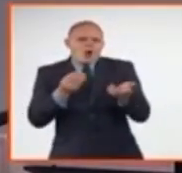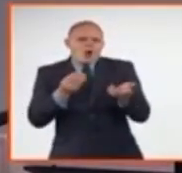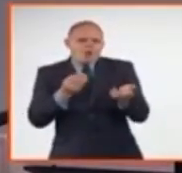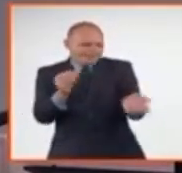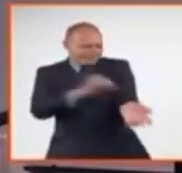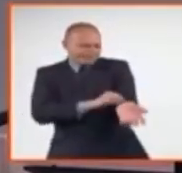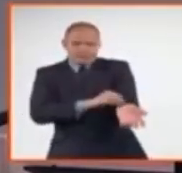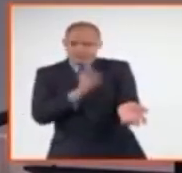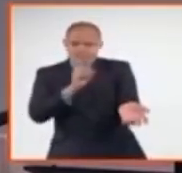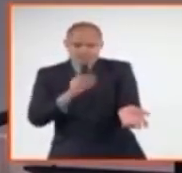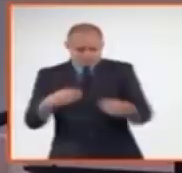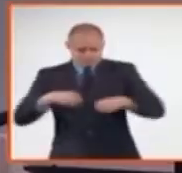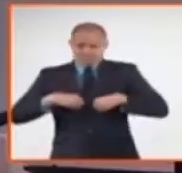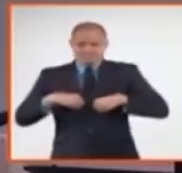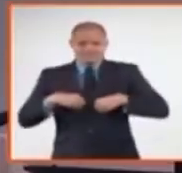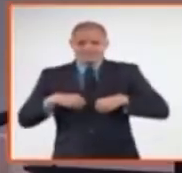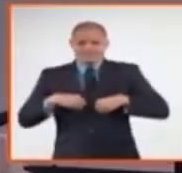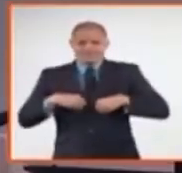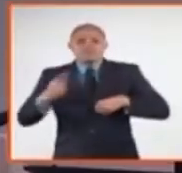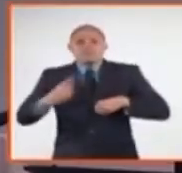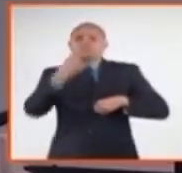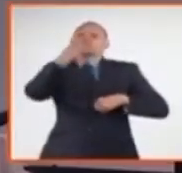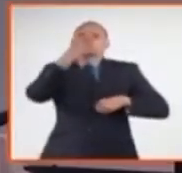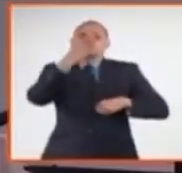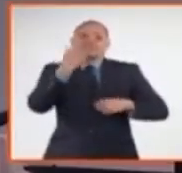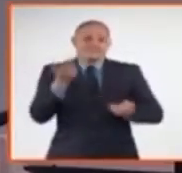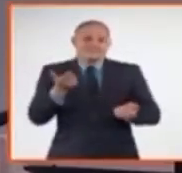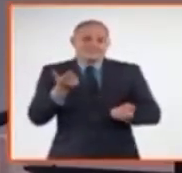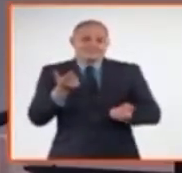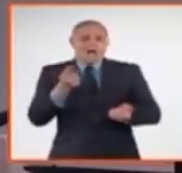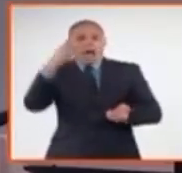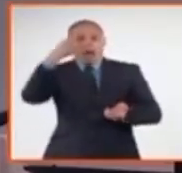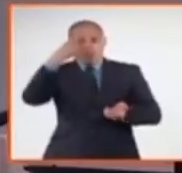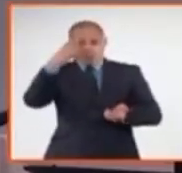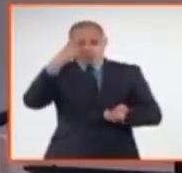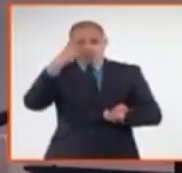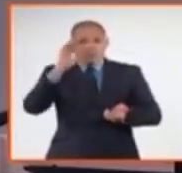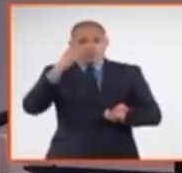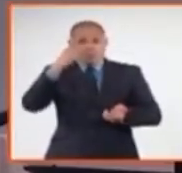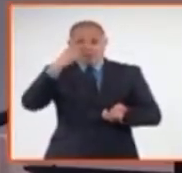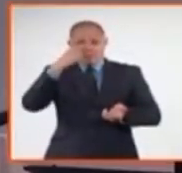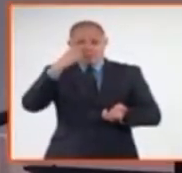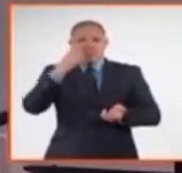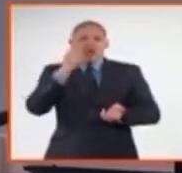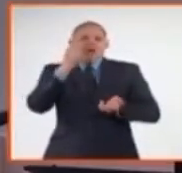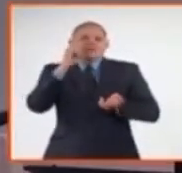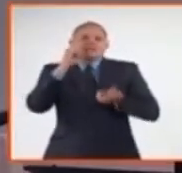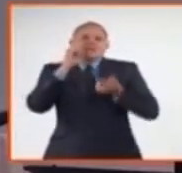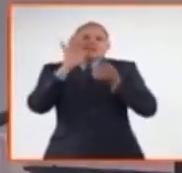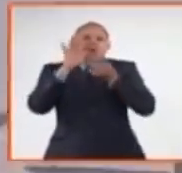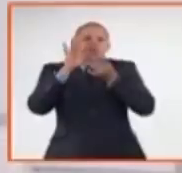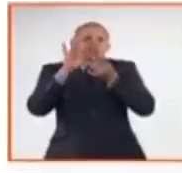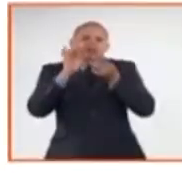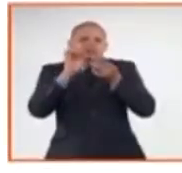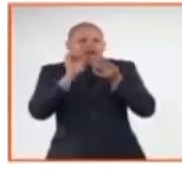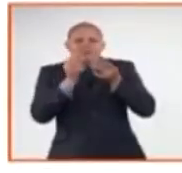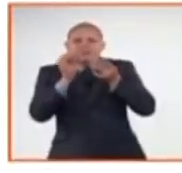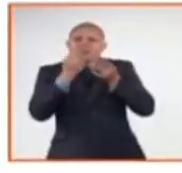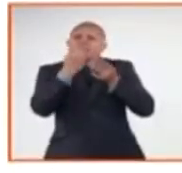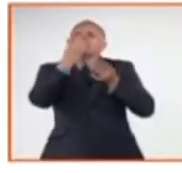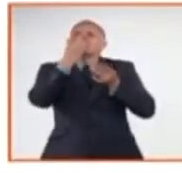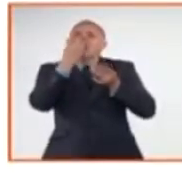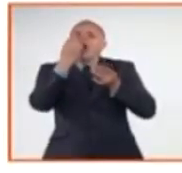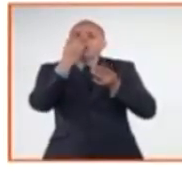en este compartimento hay sistema inmunitario y en las mucosas fundamentalmente se activan las inmunoglobulinas